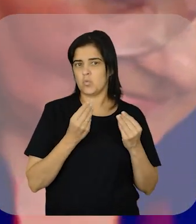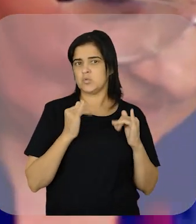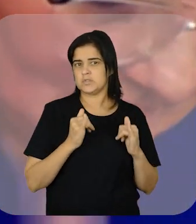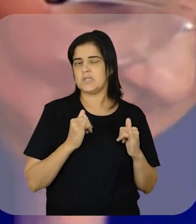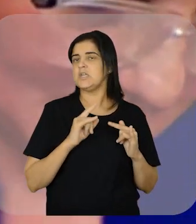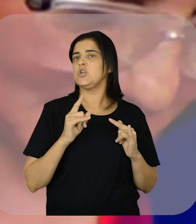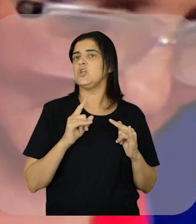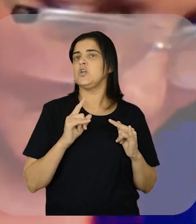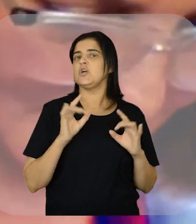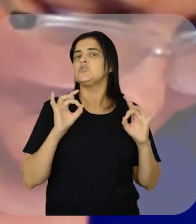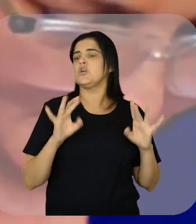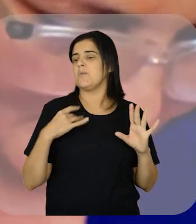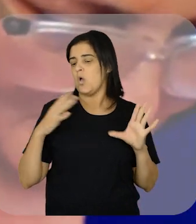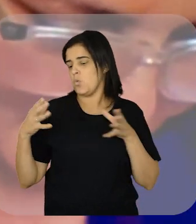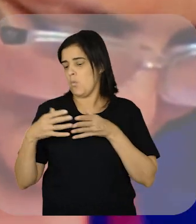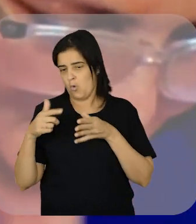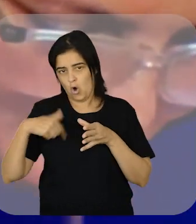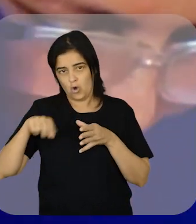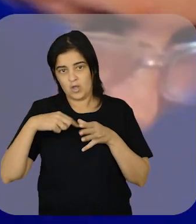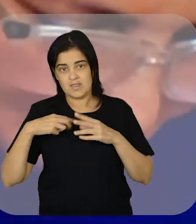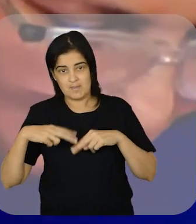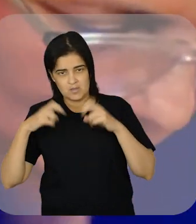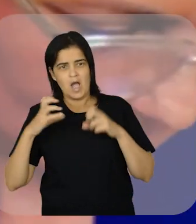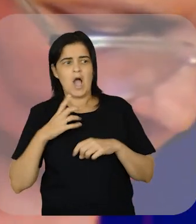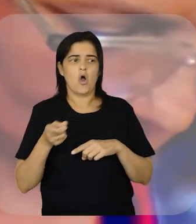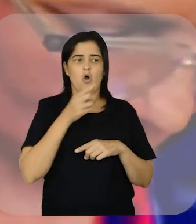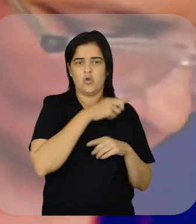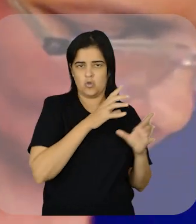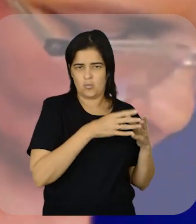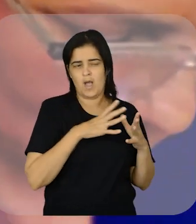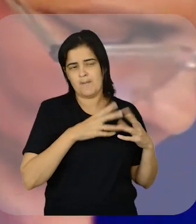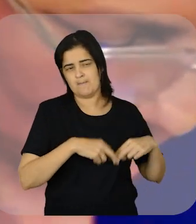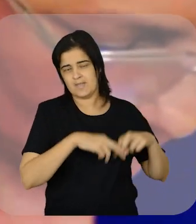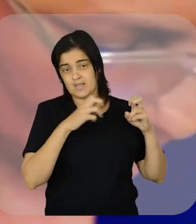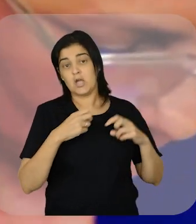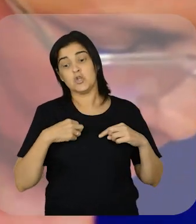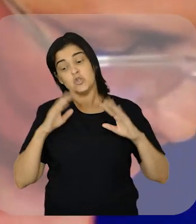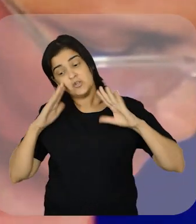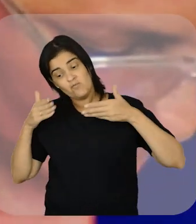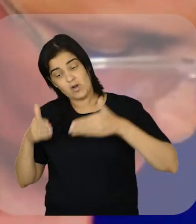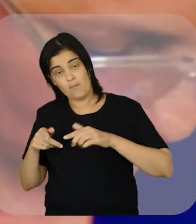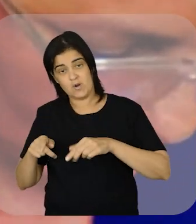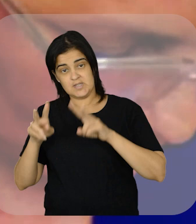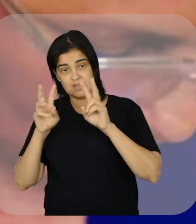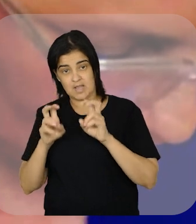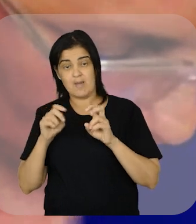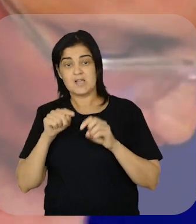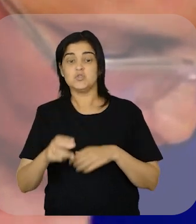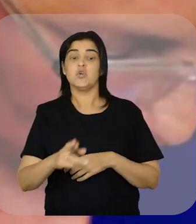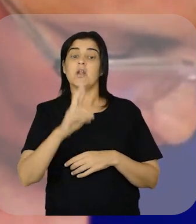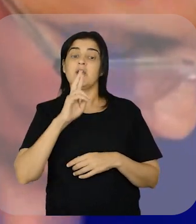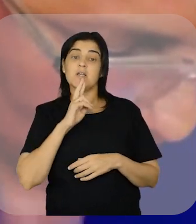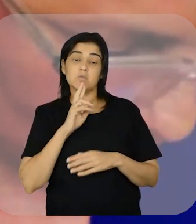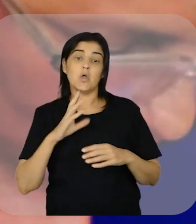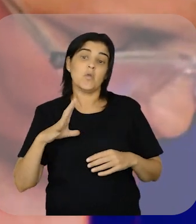somos el único grupo de investigación que está en este tema, hay mucho para investigar, bueno, nosotros nos enfocamos en eso. Esos son los resultados